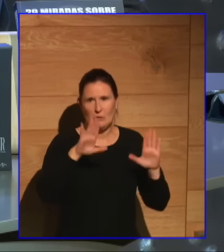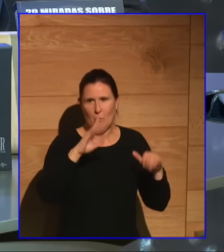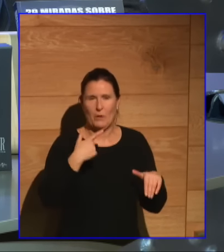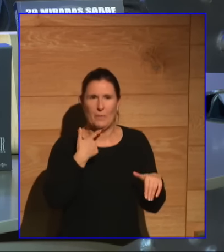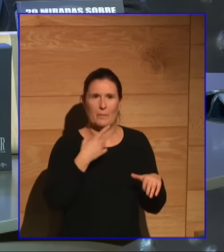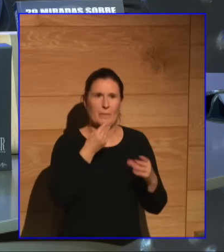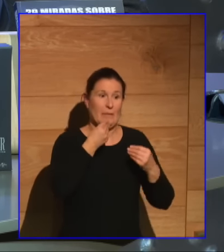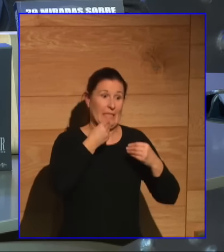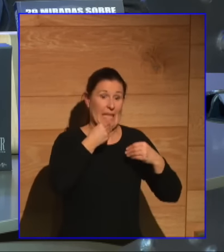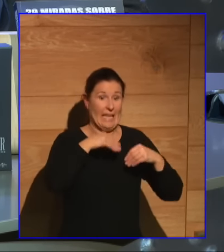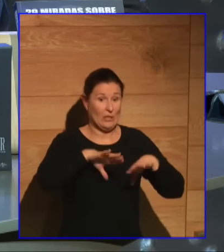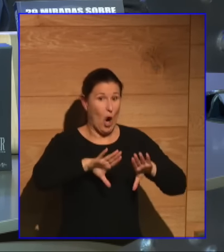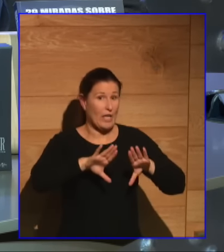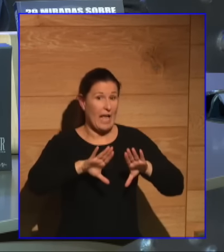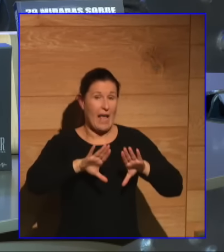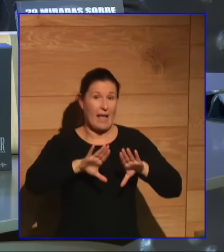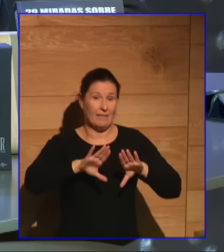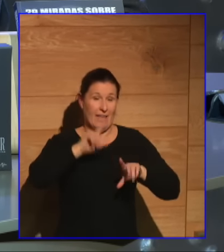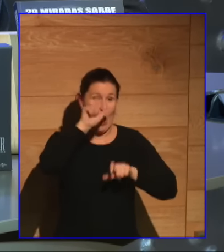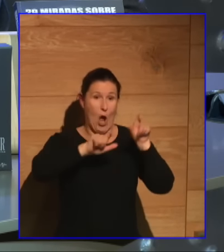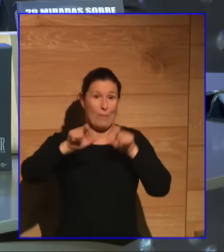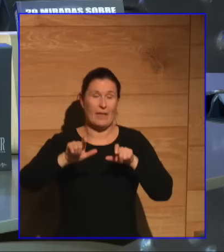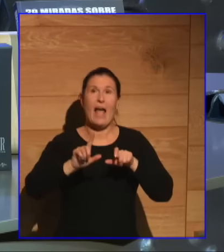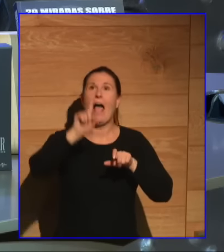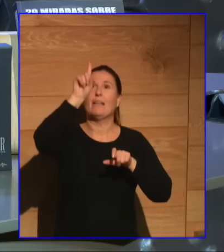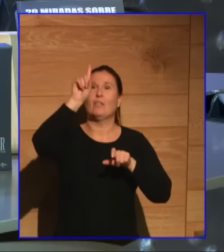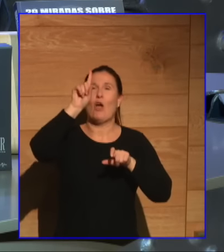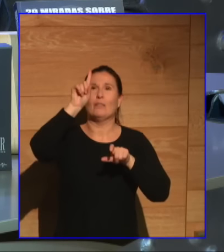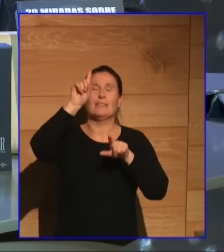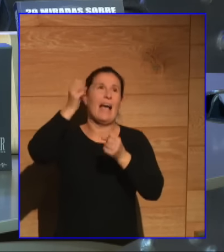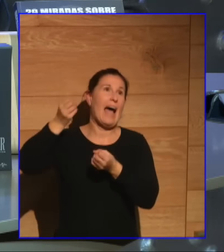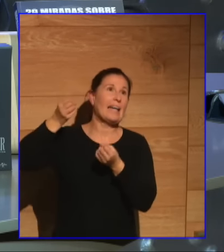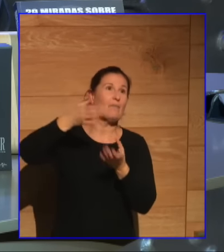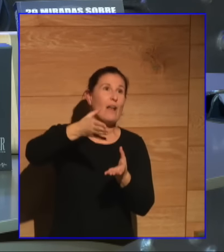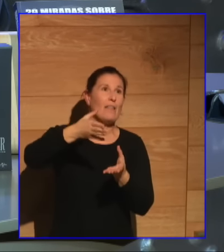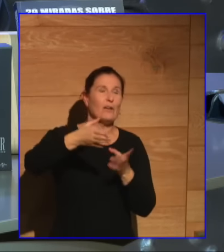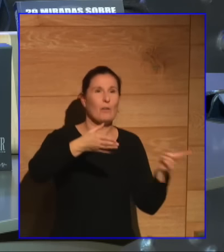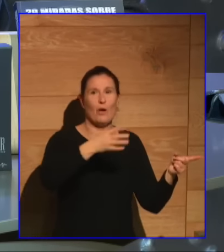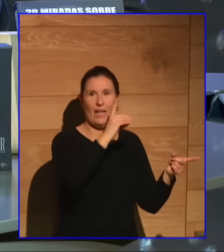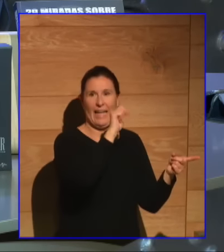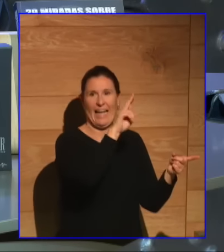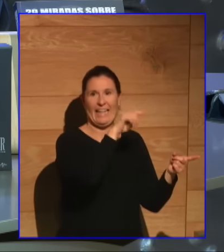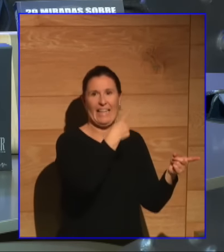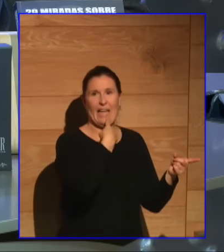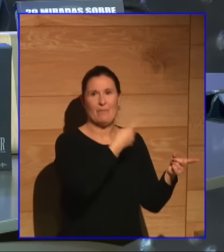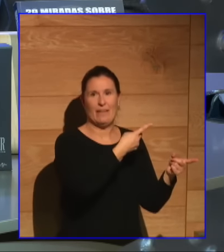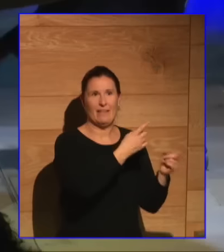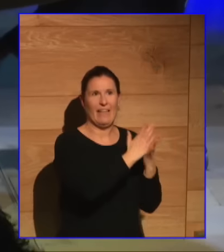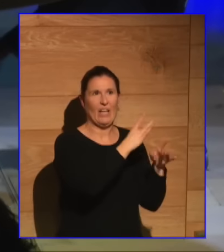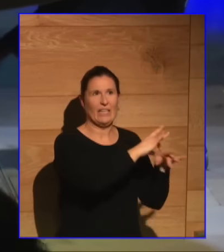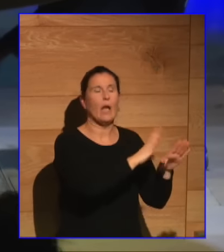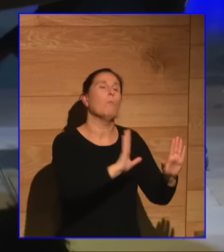del hombre, Dios se ha revelado más importante como presencia que David Koepp. Pero sí, es de los guionistas buenos,